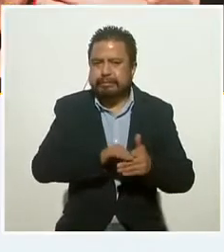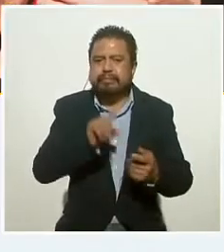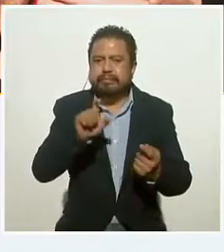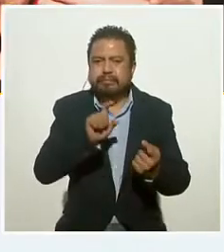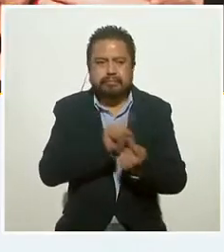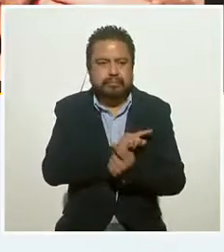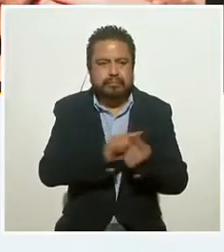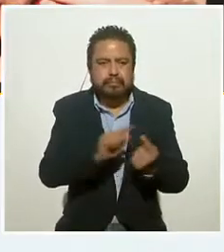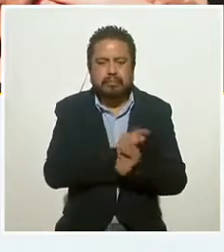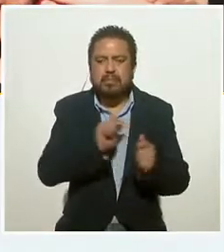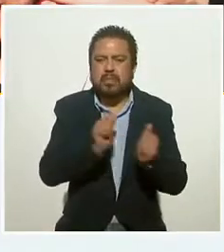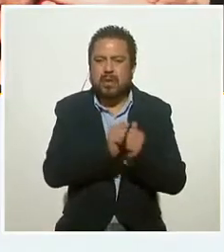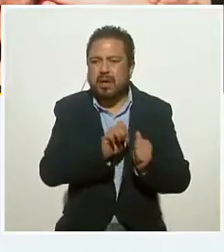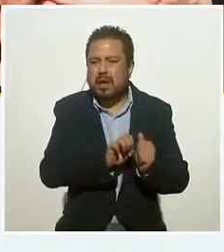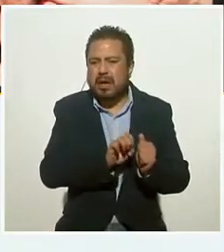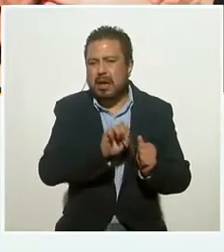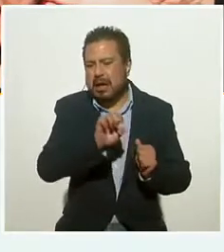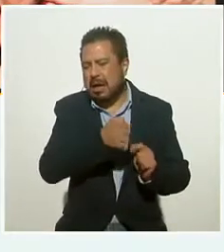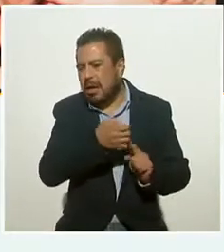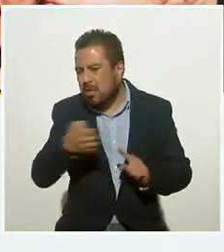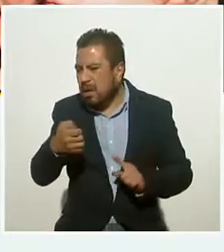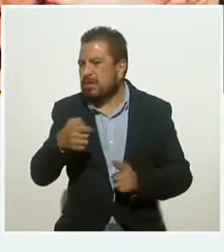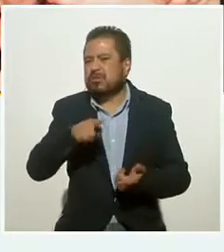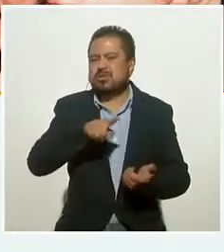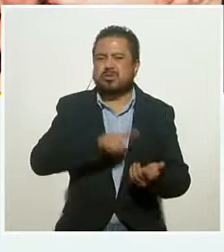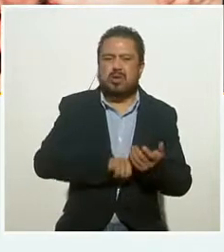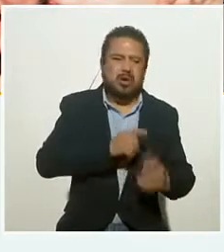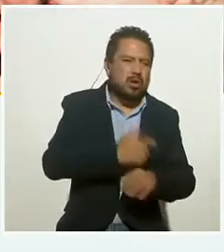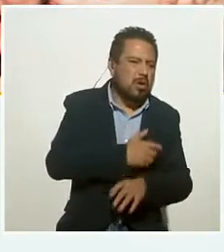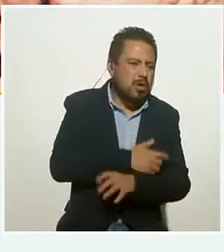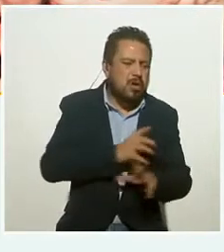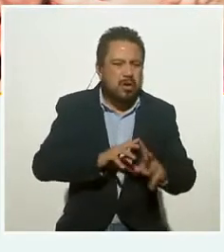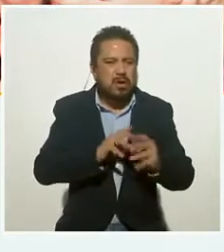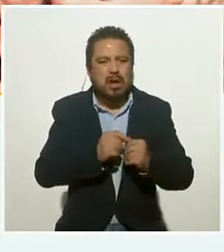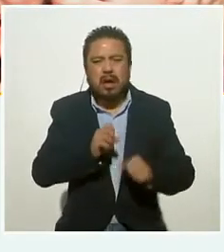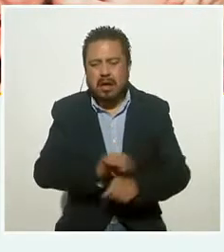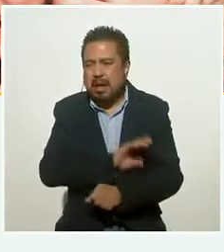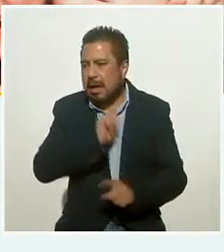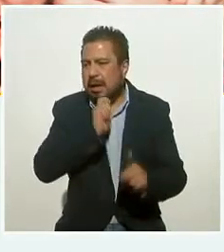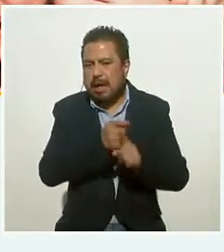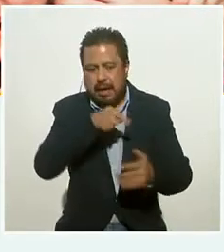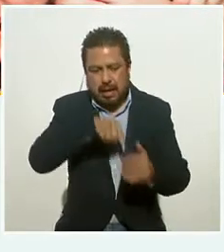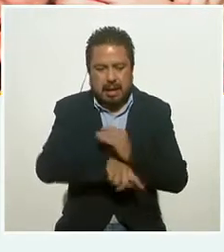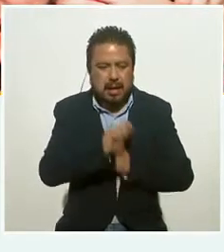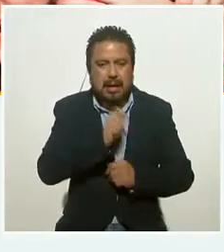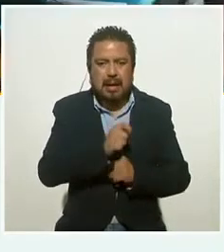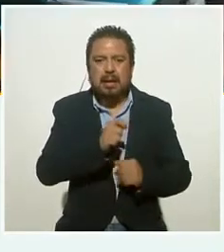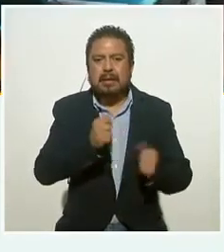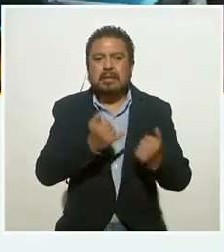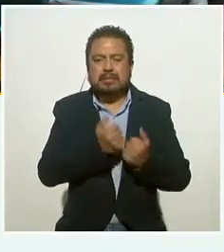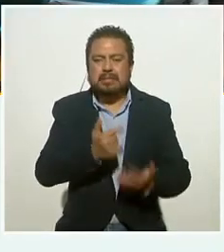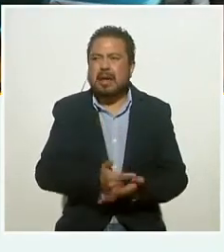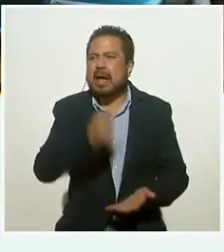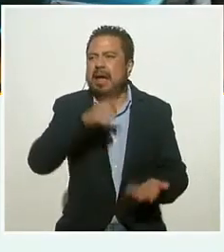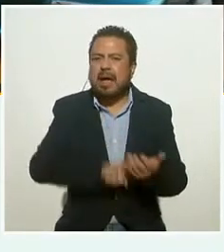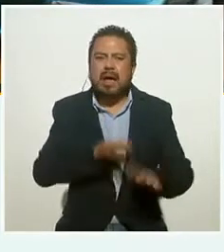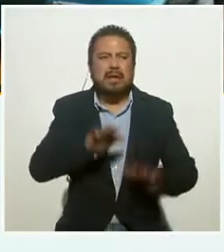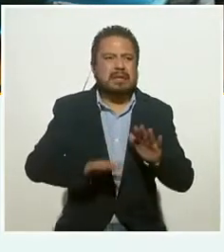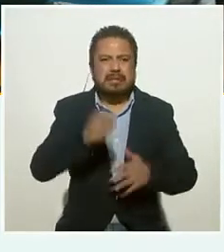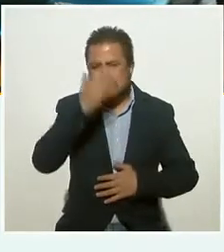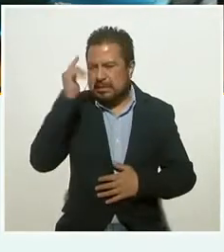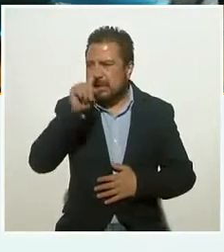enfrentando hacia una ecuación o cuando estamos colaborando con un compañero, hay emociones ahí metidas y la tragedia es que a veces ni siquiera